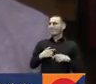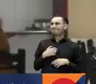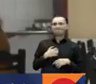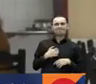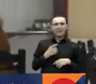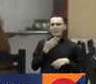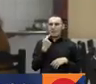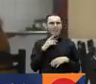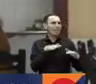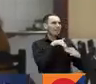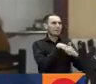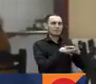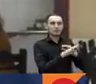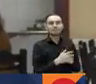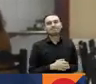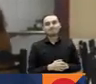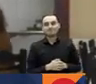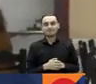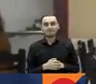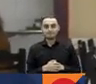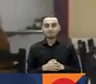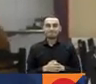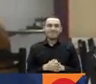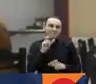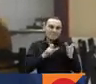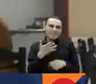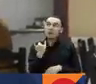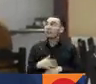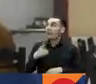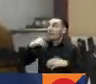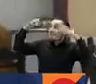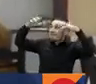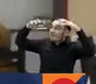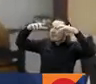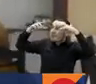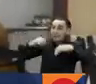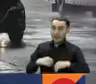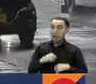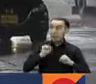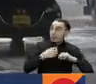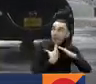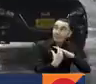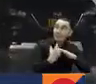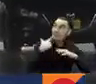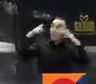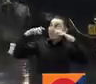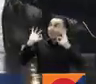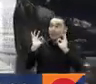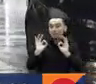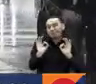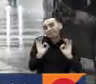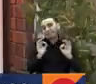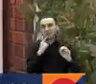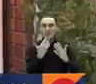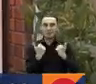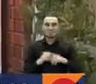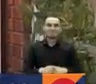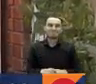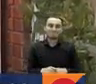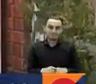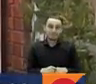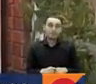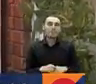flujo de gente. Los clientes prefieren esperar que baje la lluvia para salir a buscar el almuerzo. La gente viene,